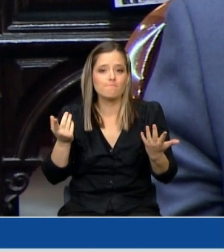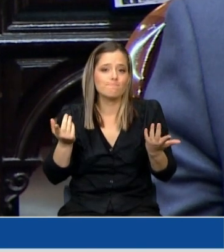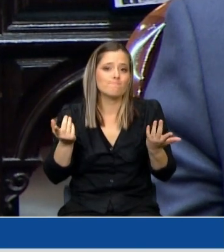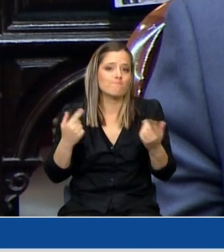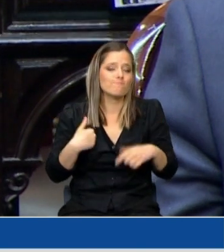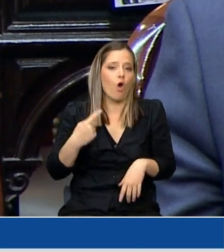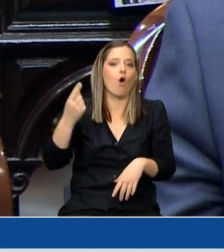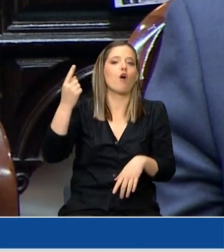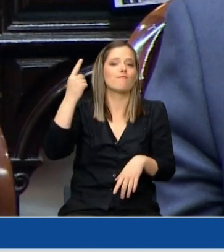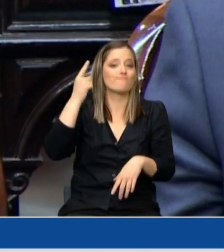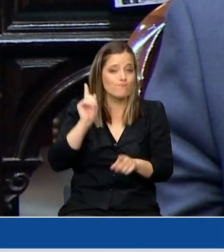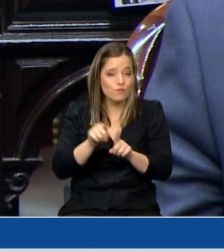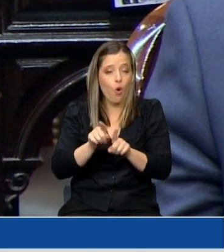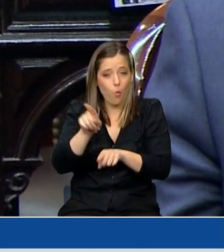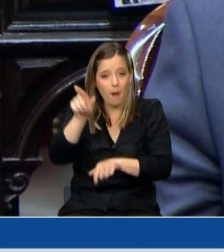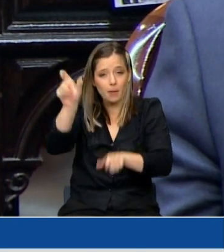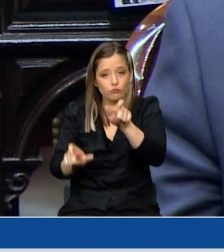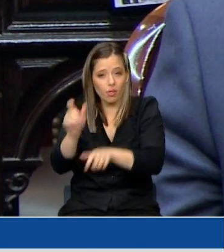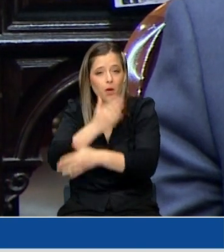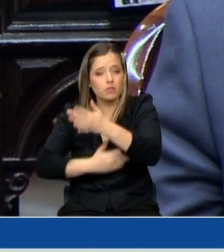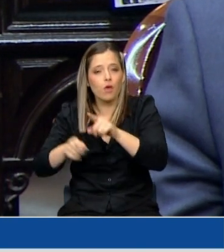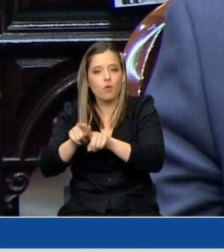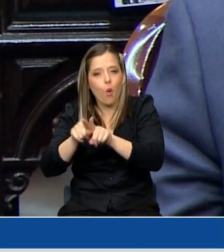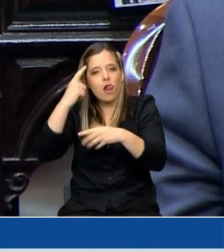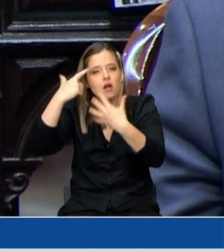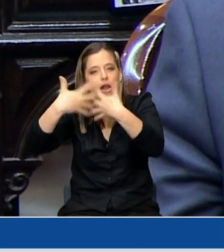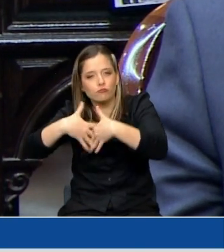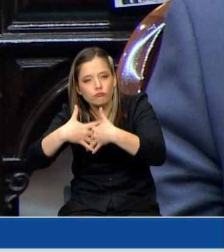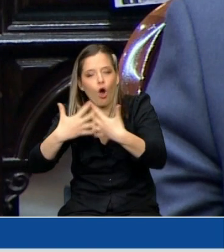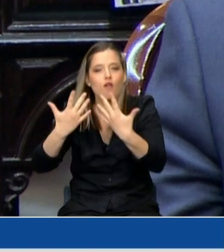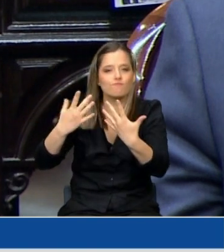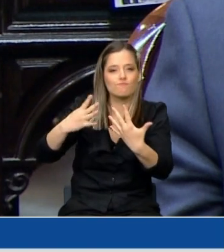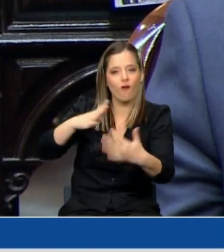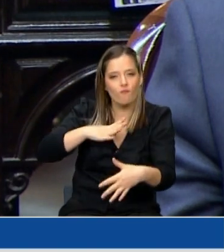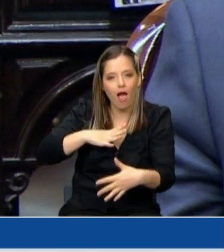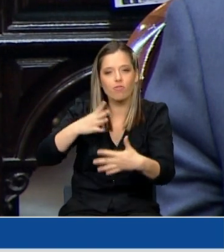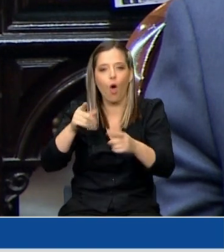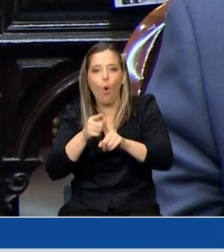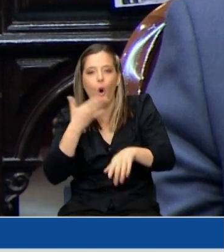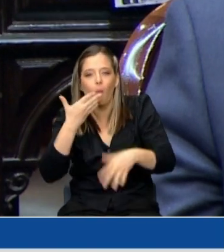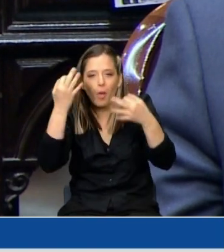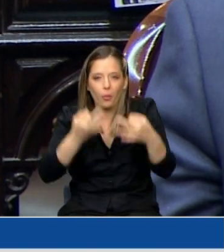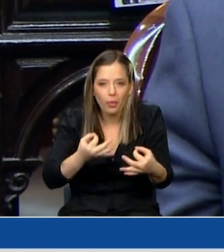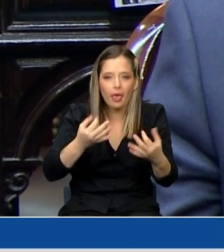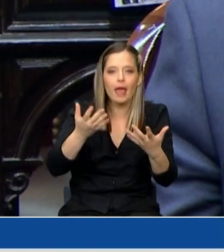les falta de raciocinio, todo lo que les falta de poder hablar